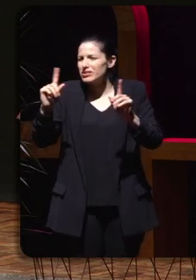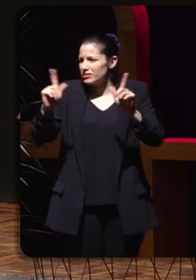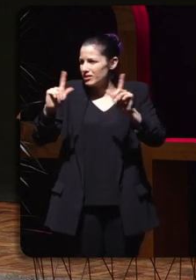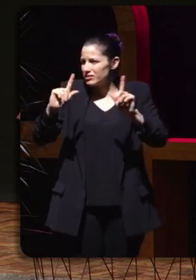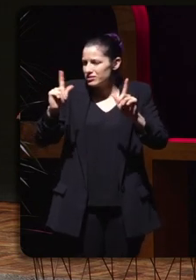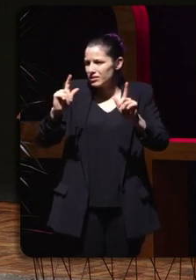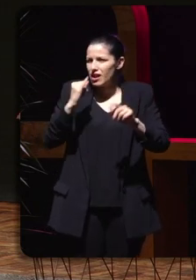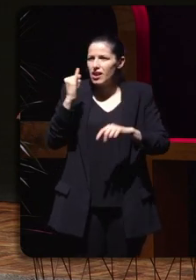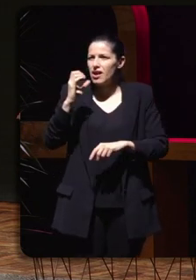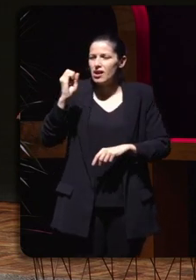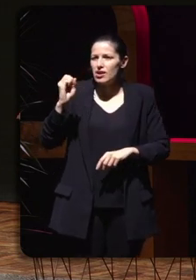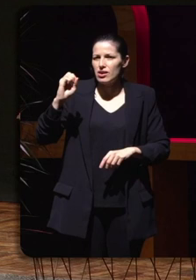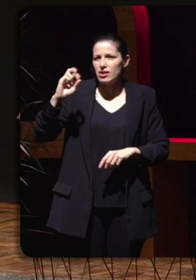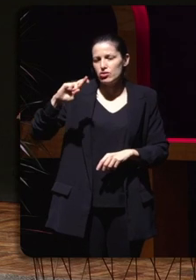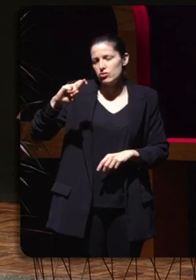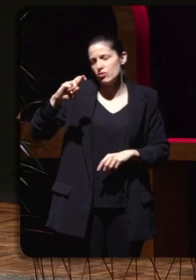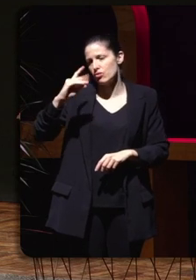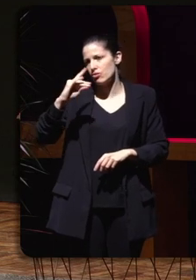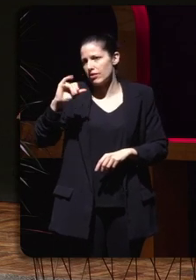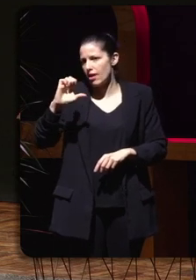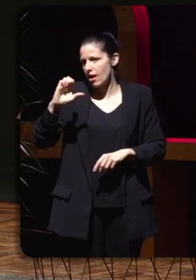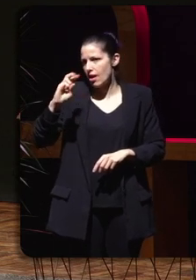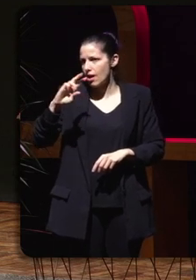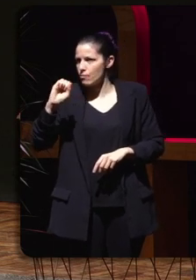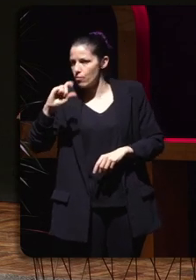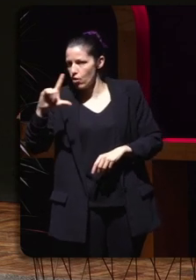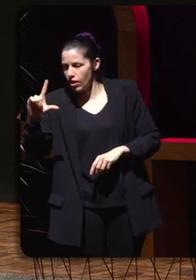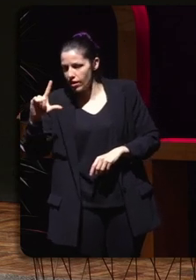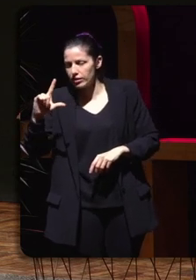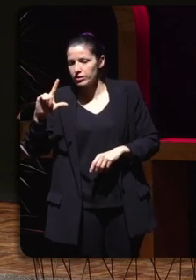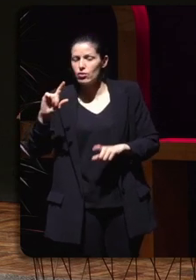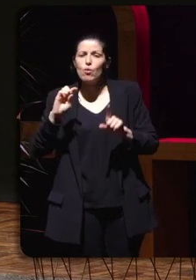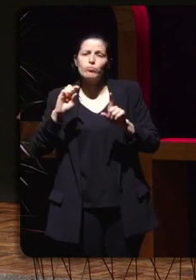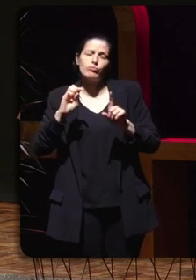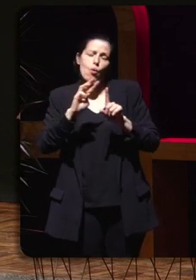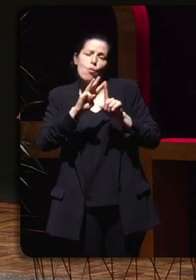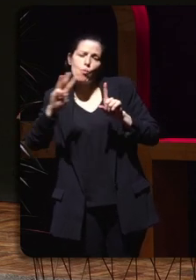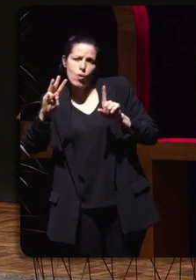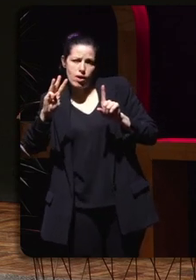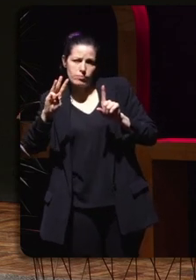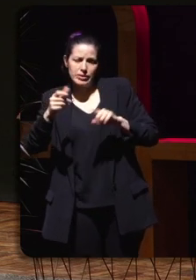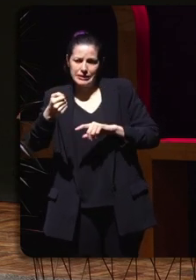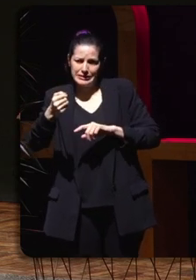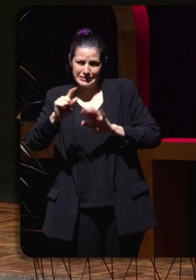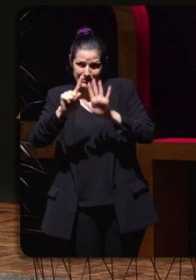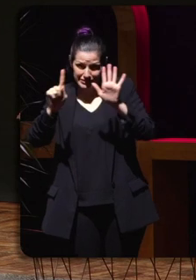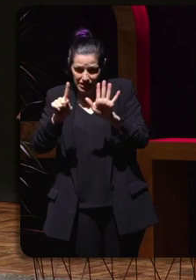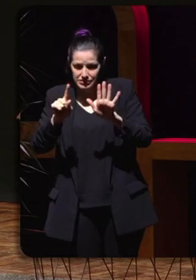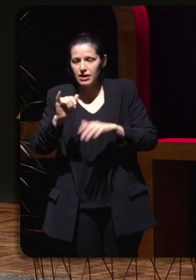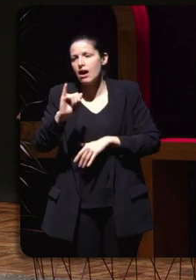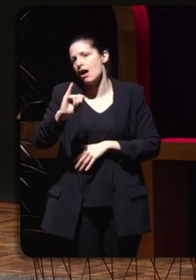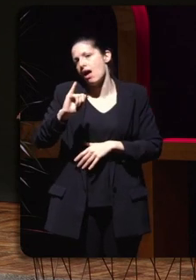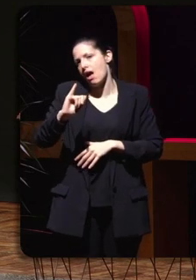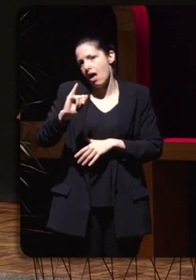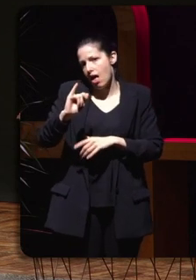suerte de poder ver que es fantástica está colgada en la web de la sexta la podéis recuperar que es escribir